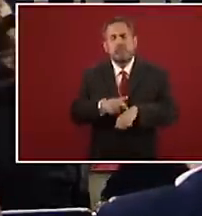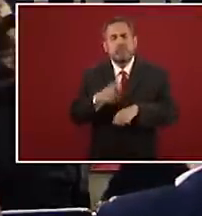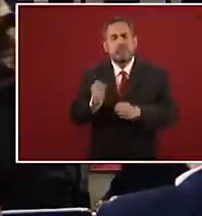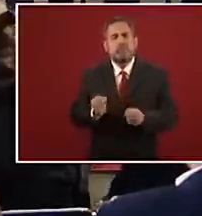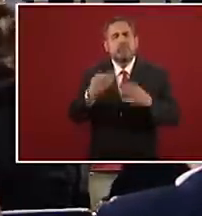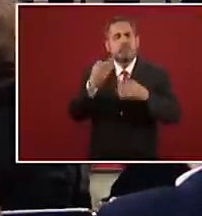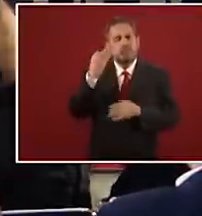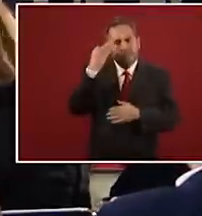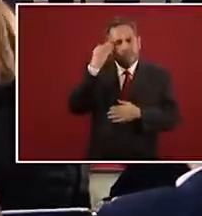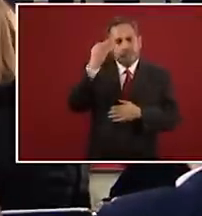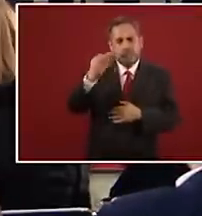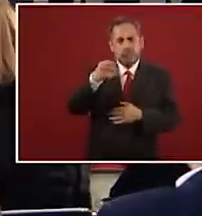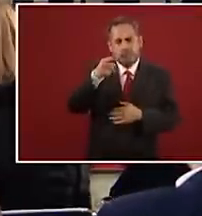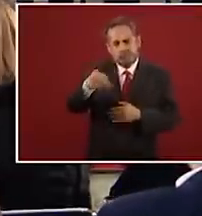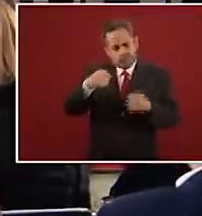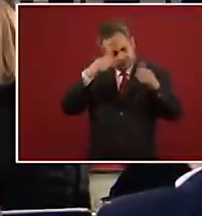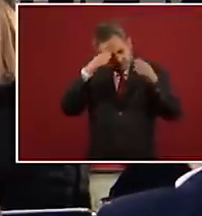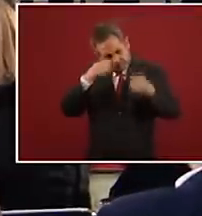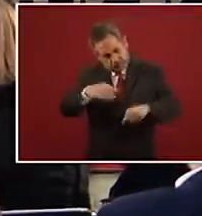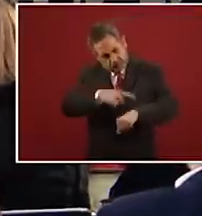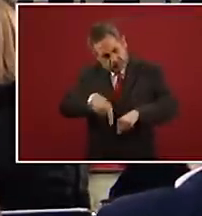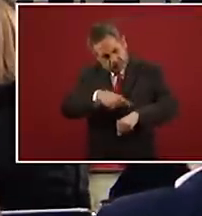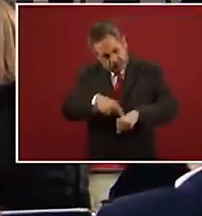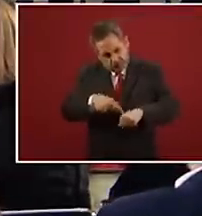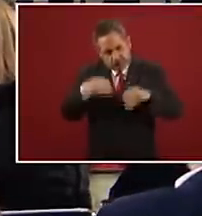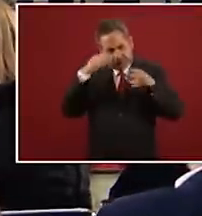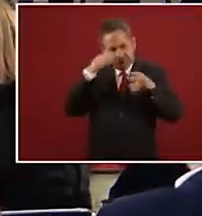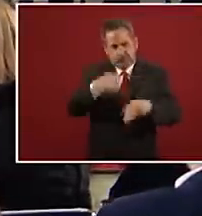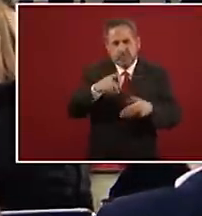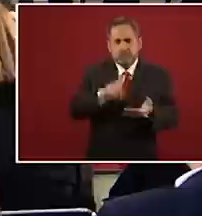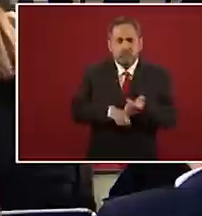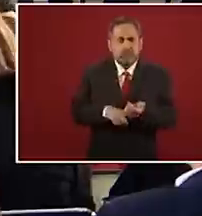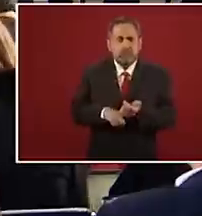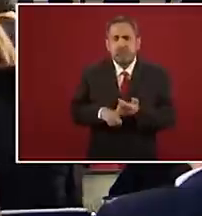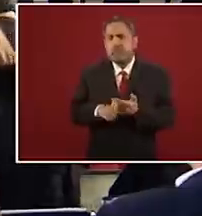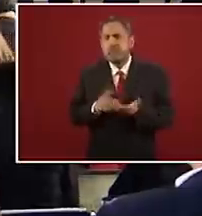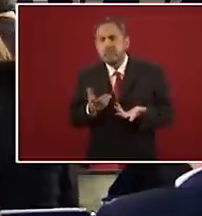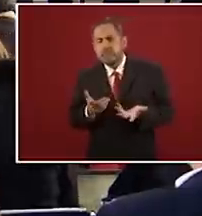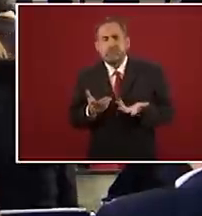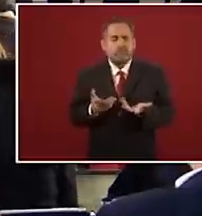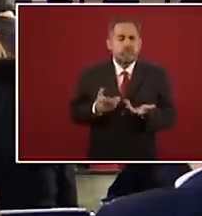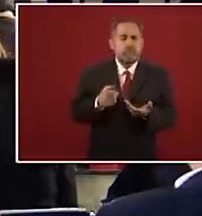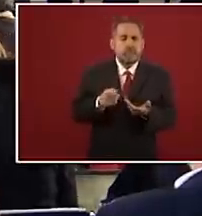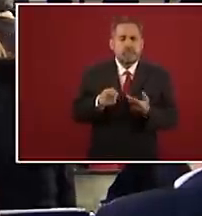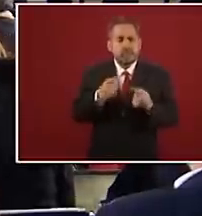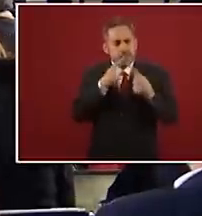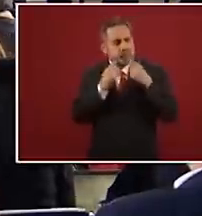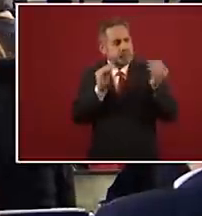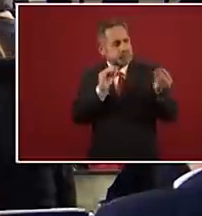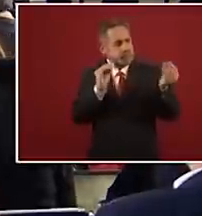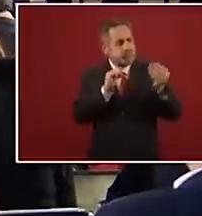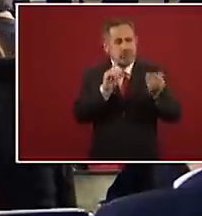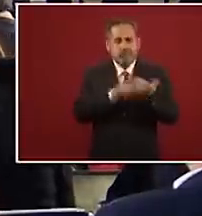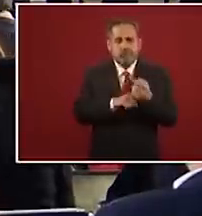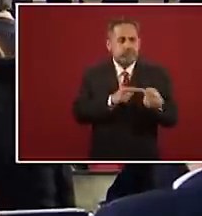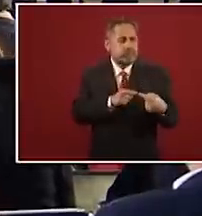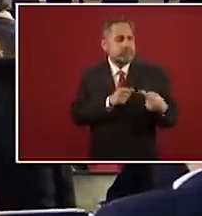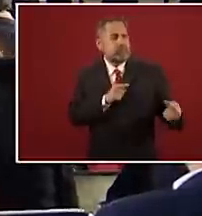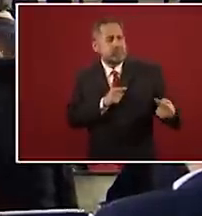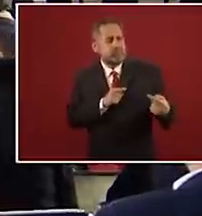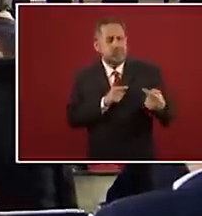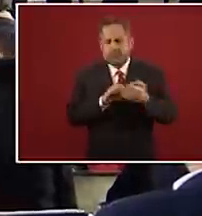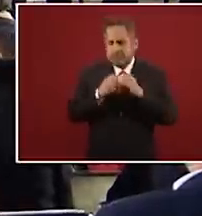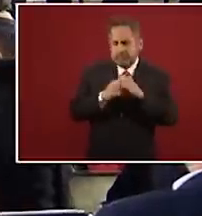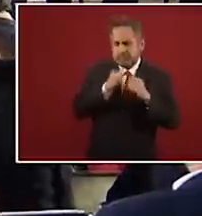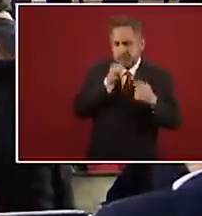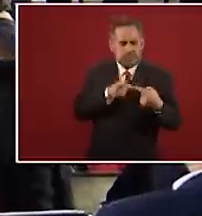¿cuánto tiempo dedica usted y cuánto le frena o cuánto le resta a su acción polemizar con los que usted dice no son sus enemigos,